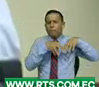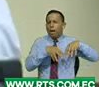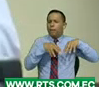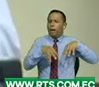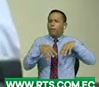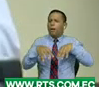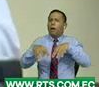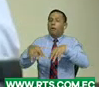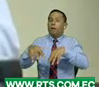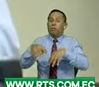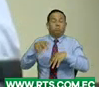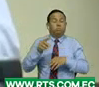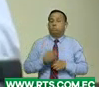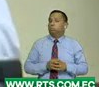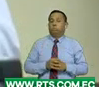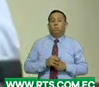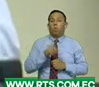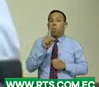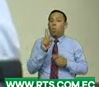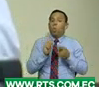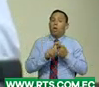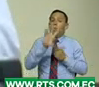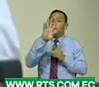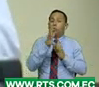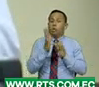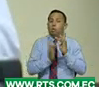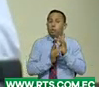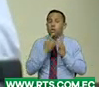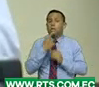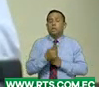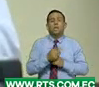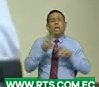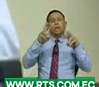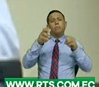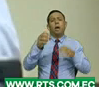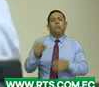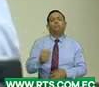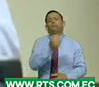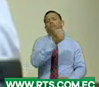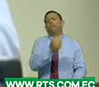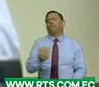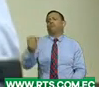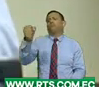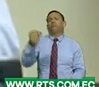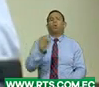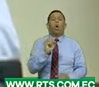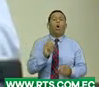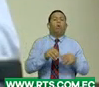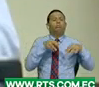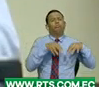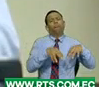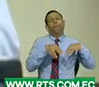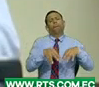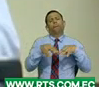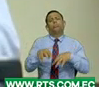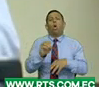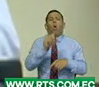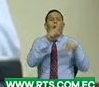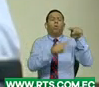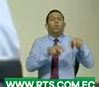espacios públicos para romerías caminatas peregrinaciones